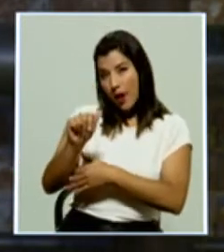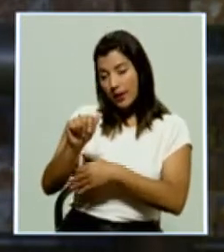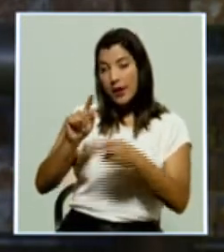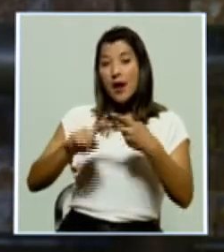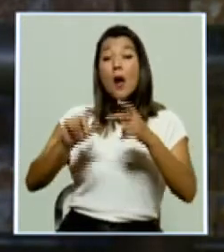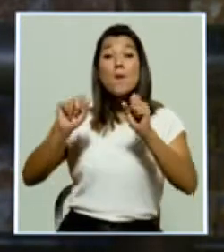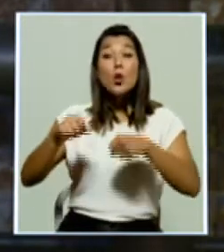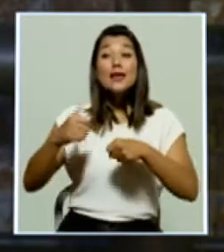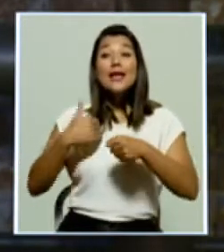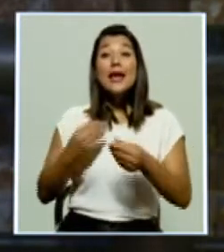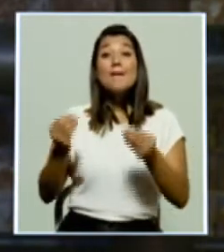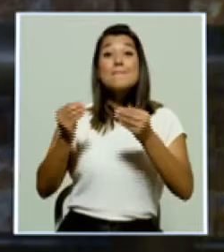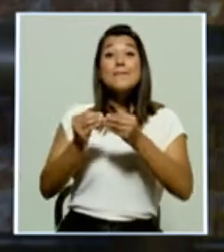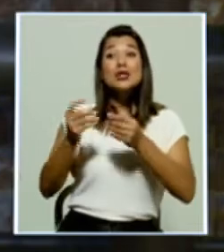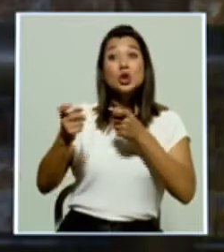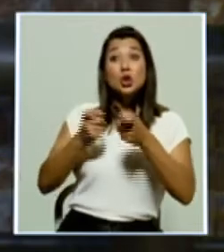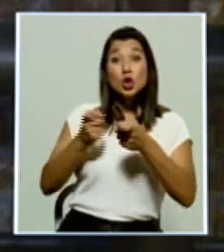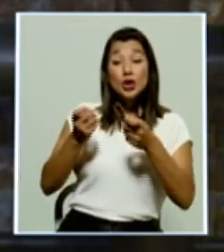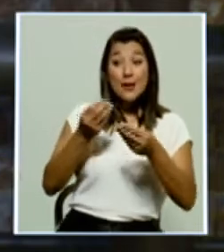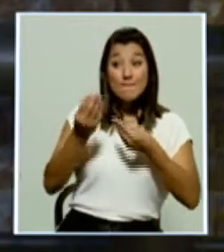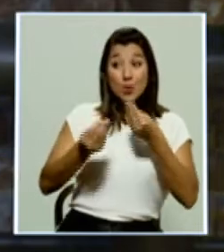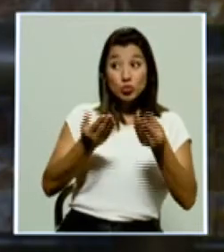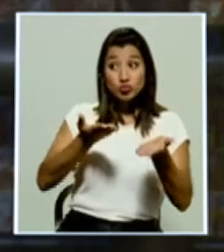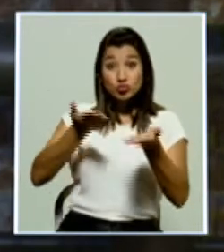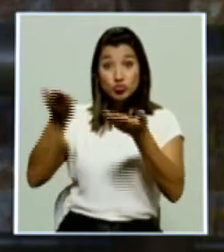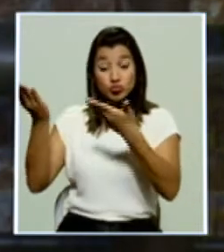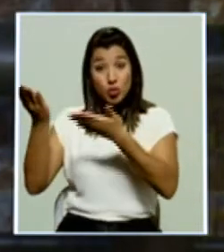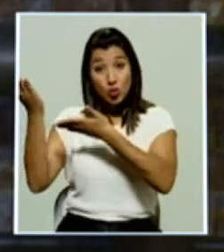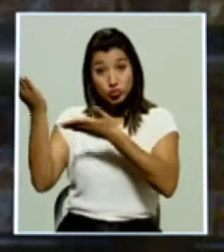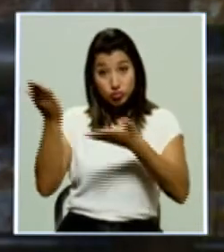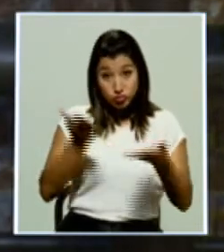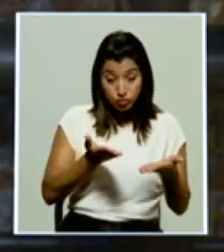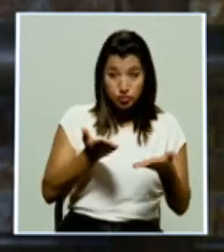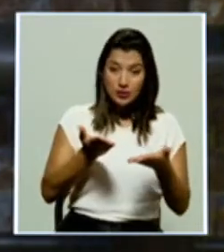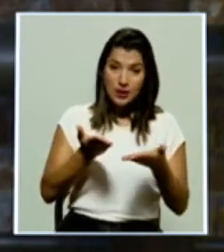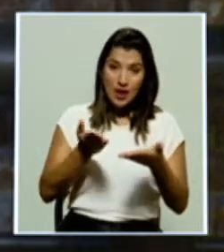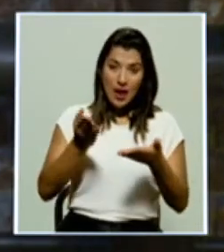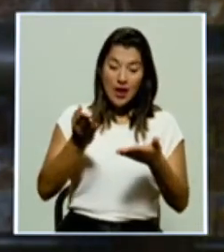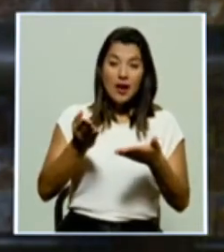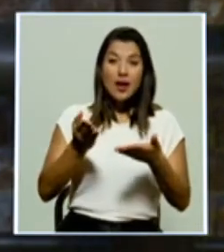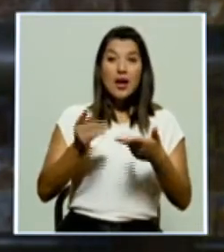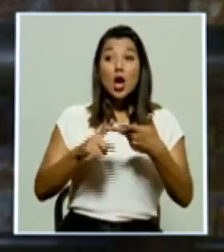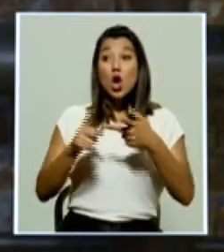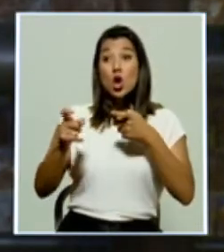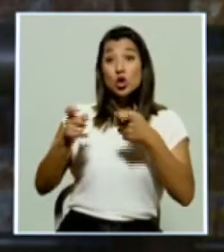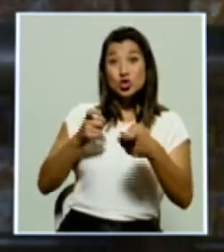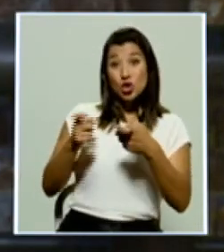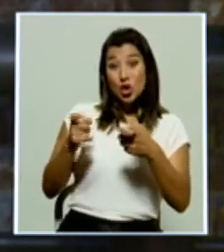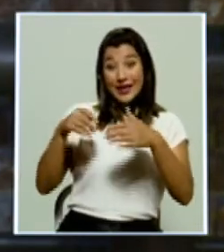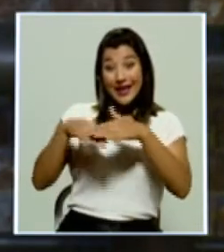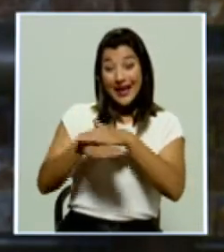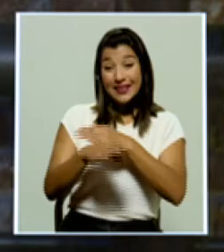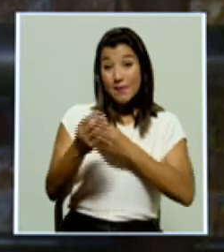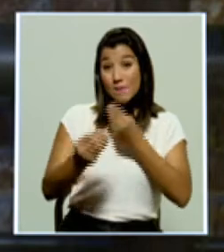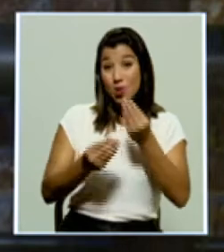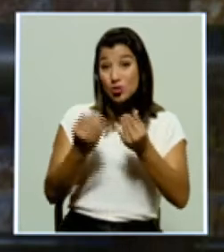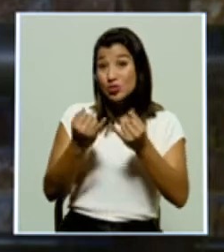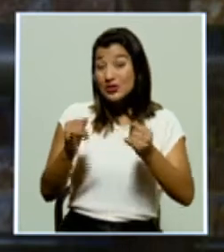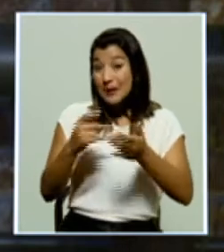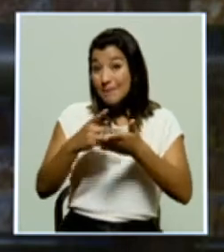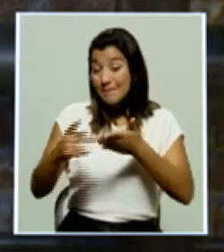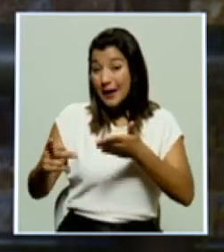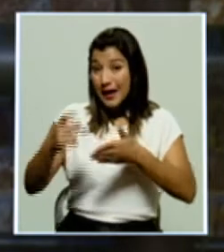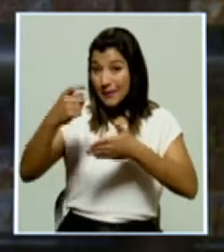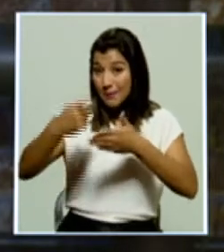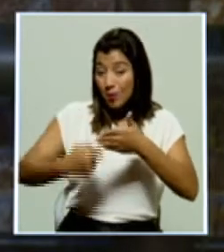las importaciones y exportaciones, control del contrabando. Y una medida muy importante es lo de